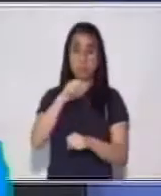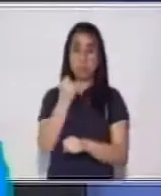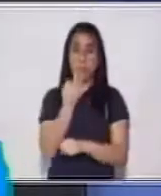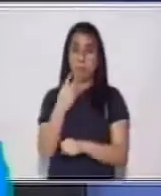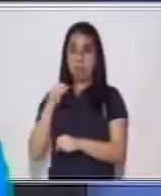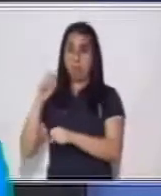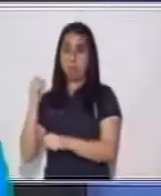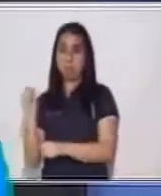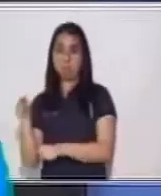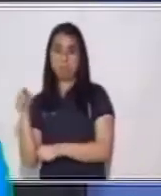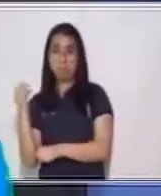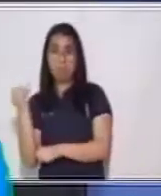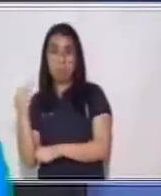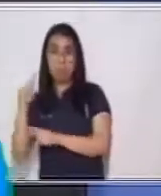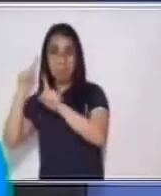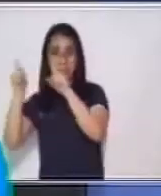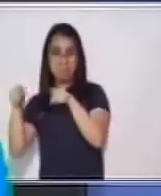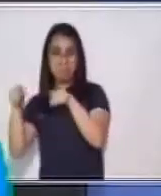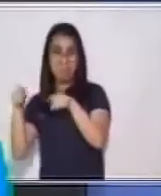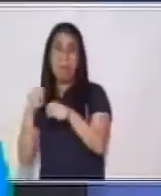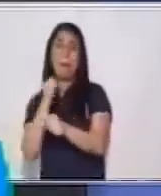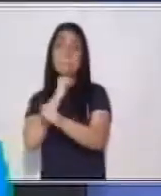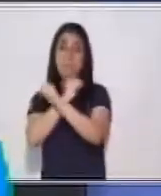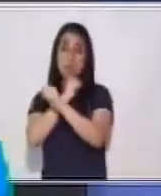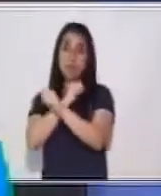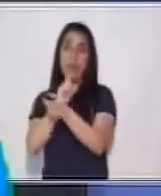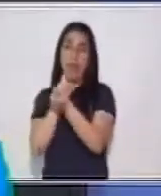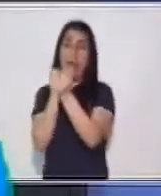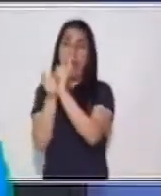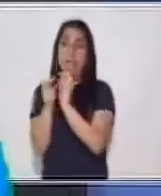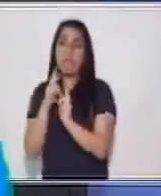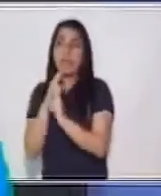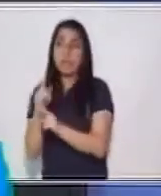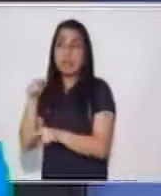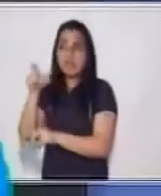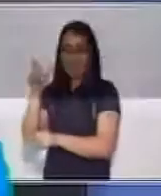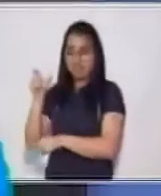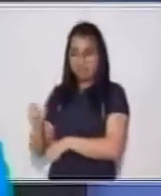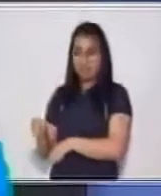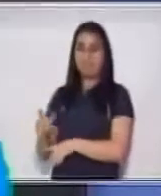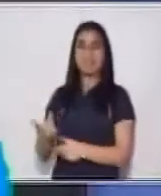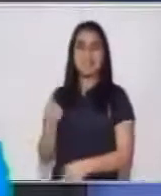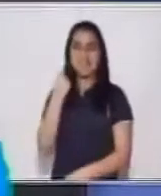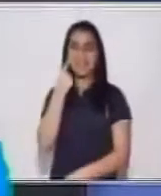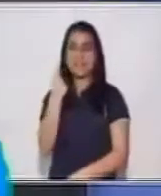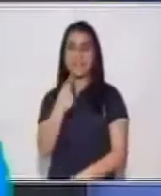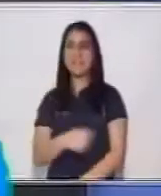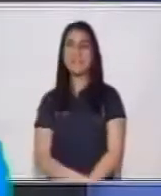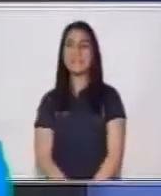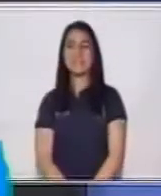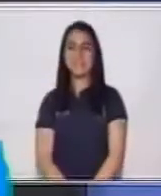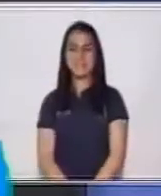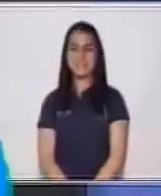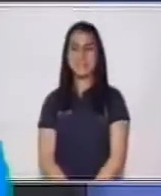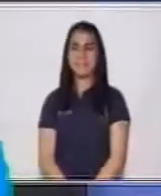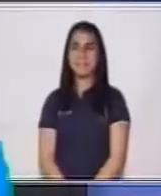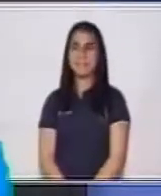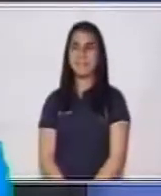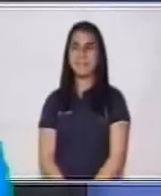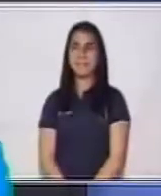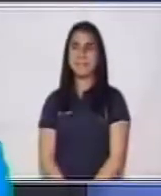1.73x. Este está sumando, va a pasar a restar al otro lado, nos va a quedar menos